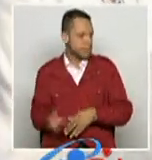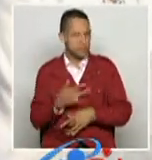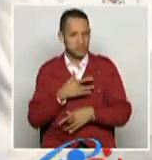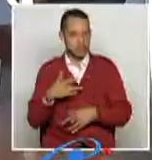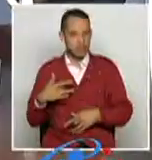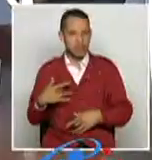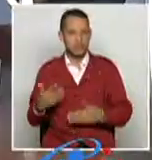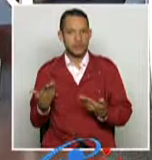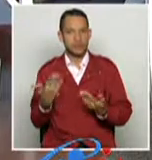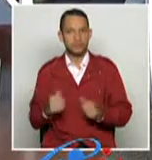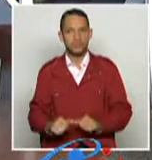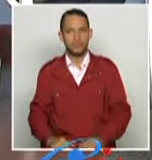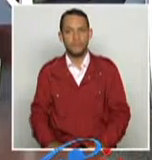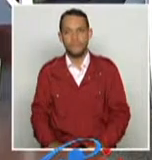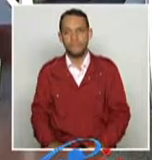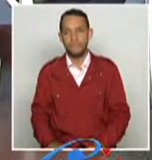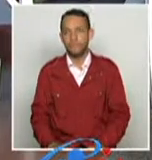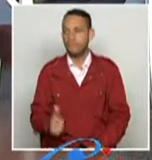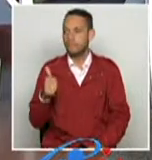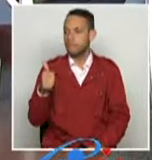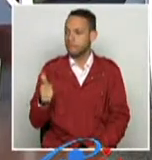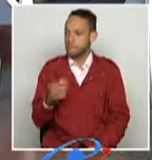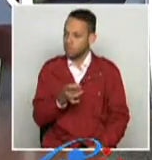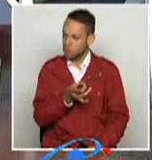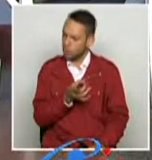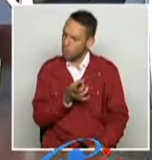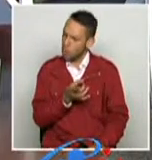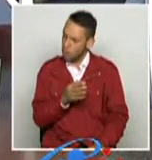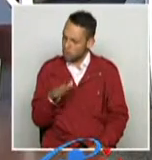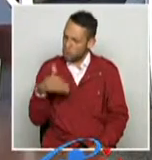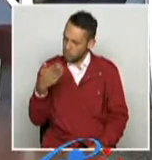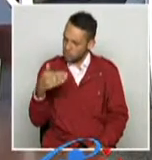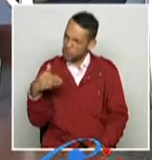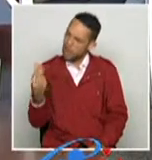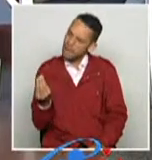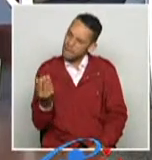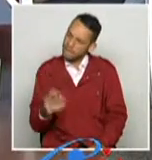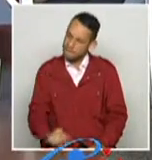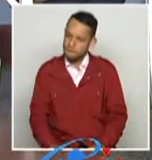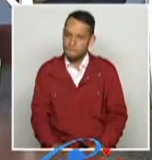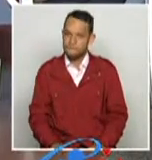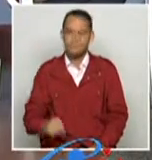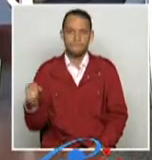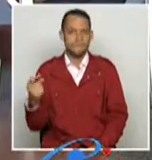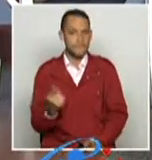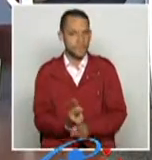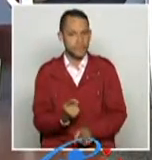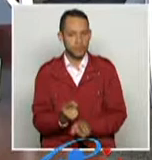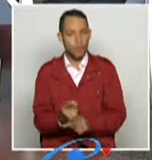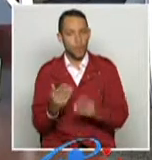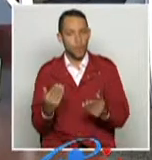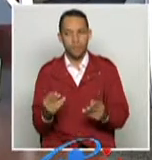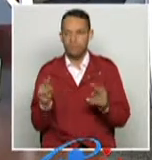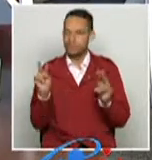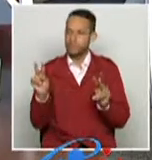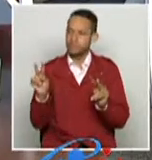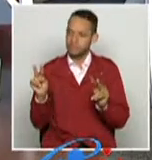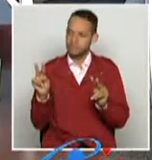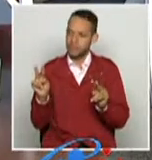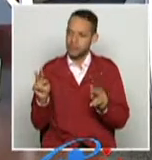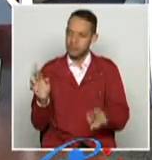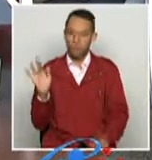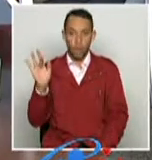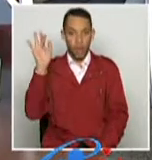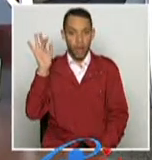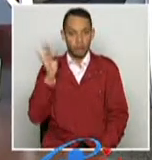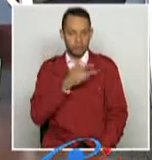salud. Bueno, ¿cómo reaccionó el dolor posterior a esta terapia? Es increíble ver cómo estos